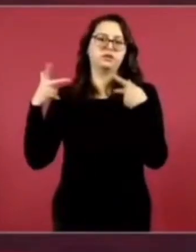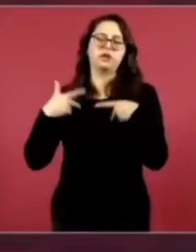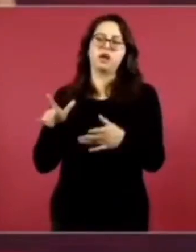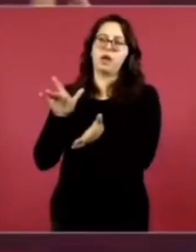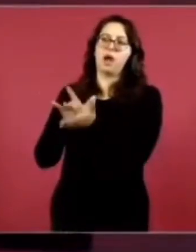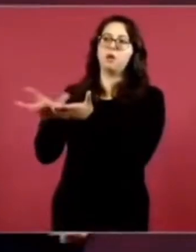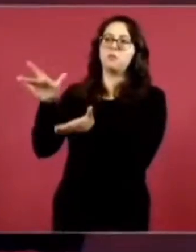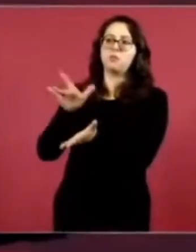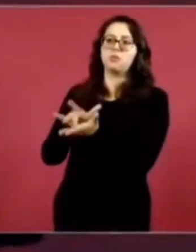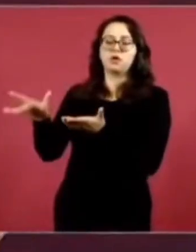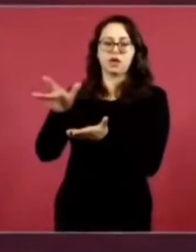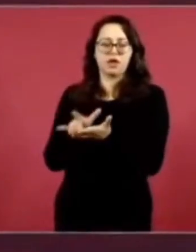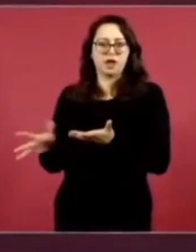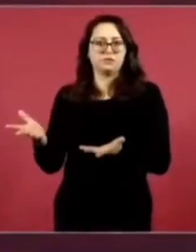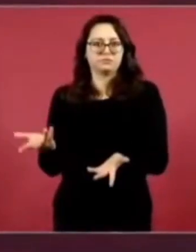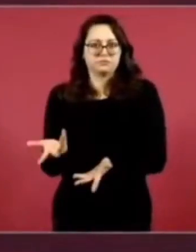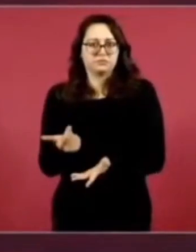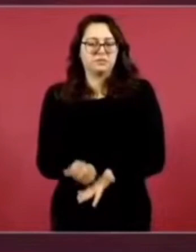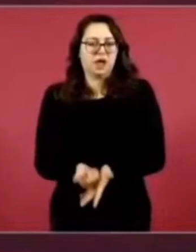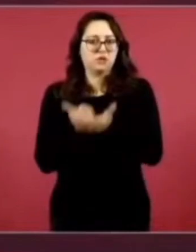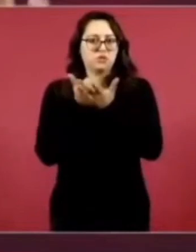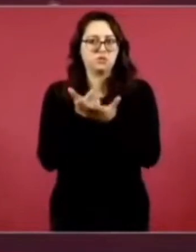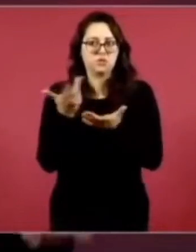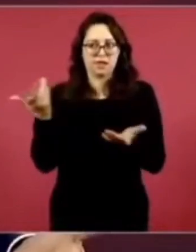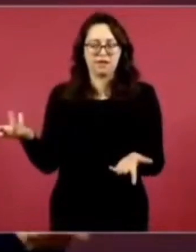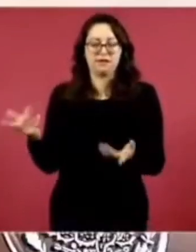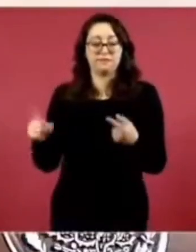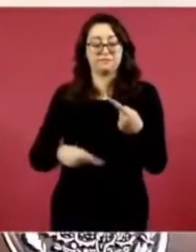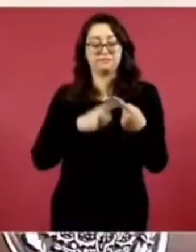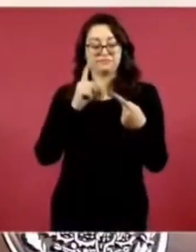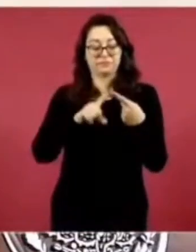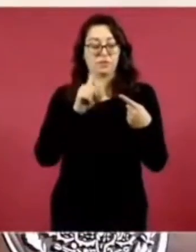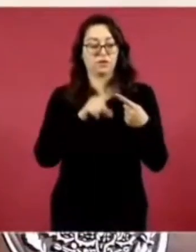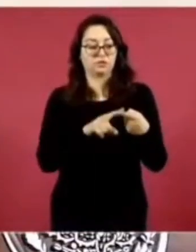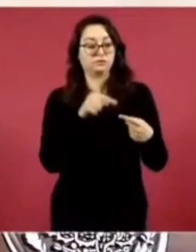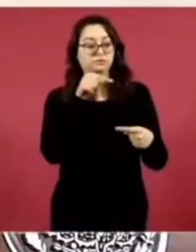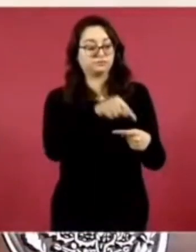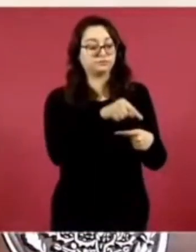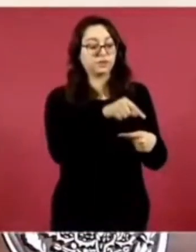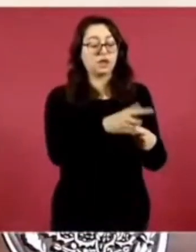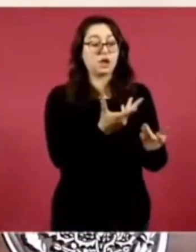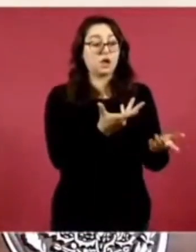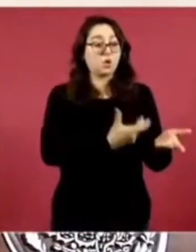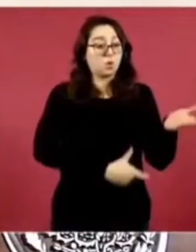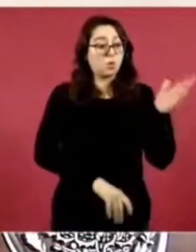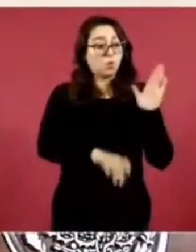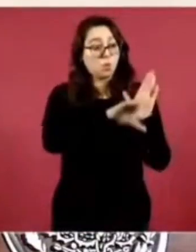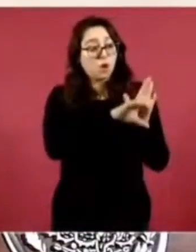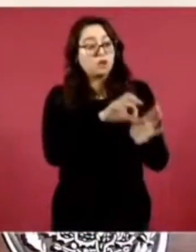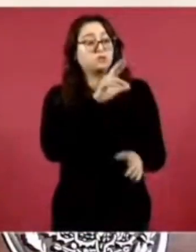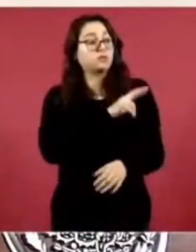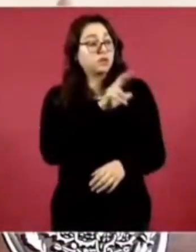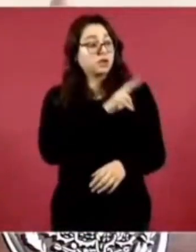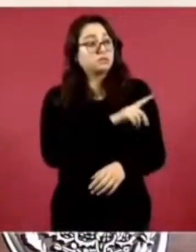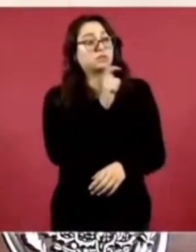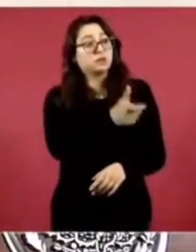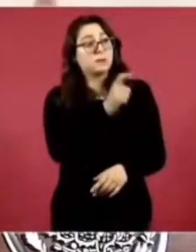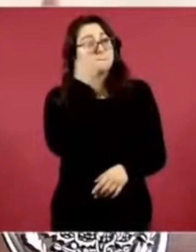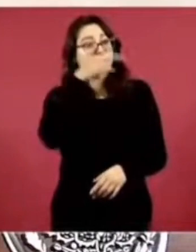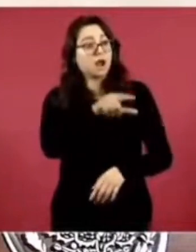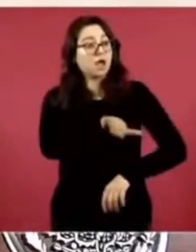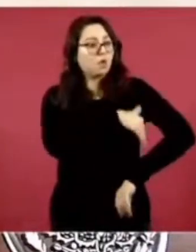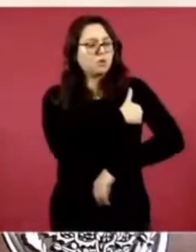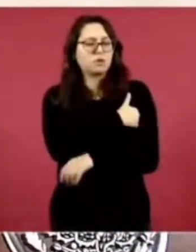se evita la corrupción no se destruye lo que se obtiene se